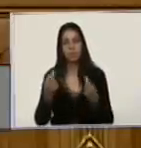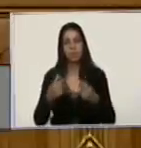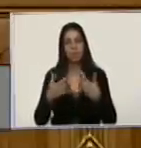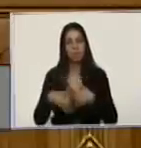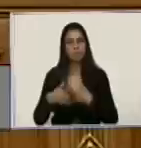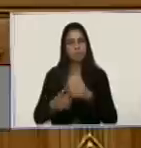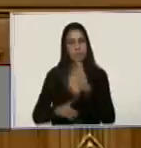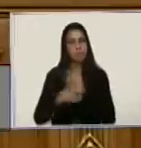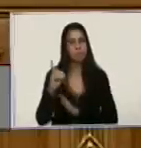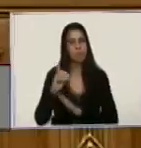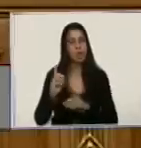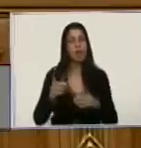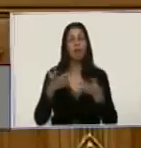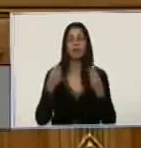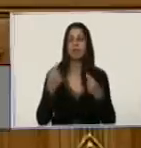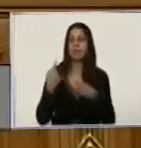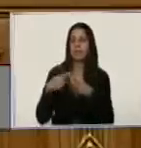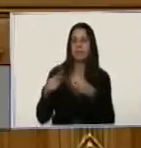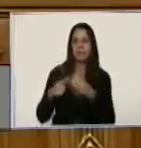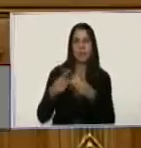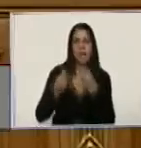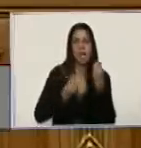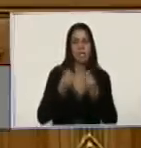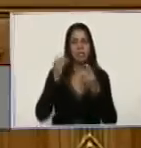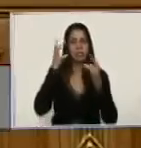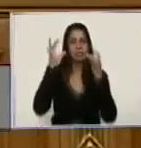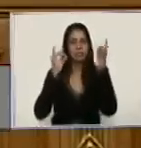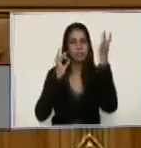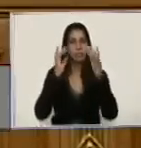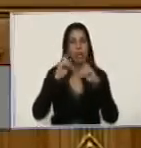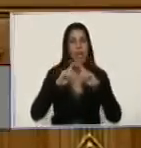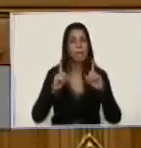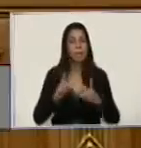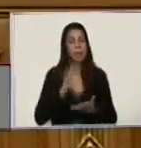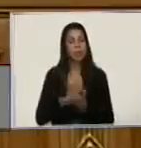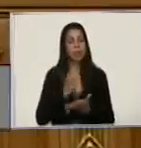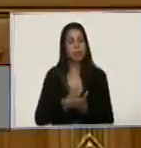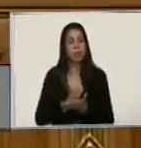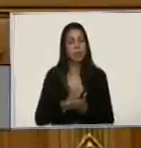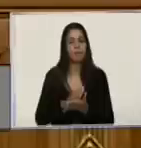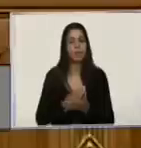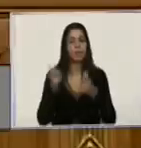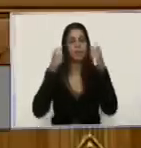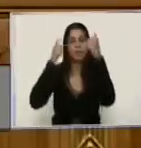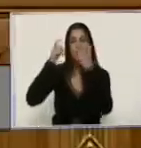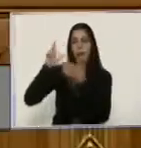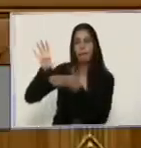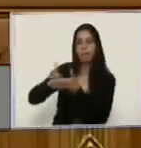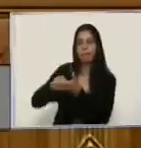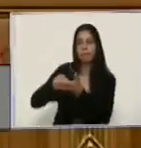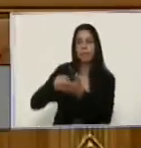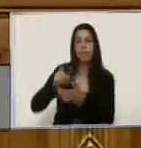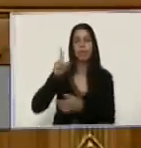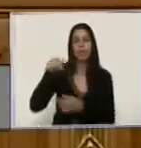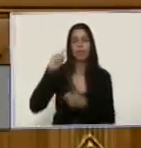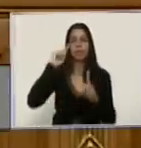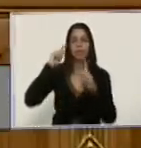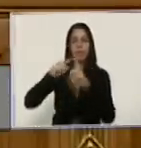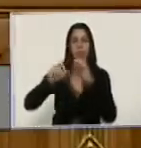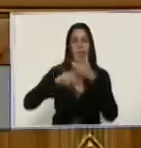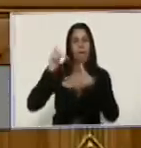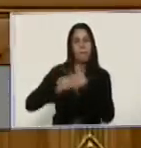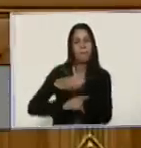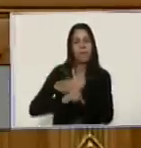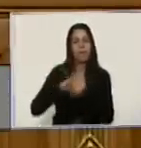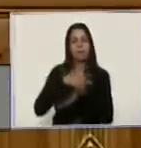Entonces, hay muchas figuras que se pueden usar, pero manteniendo siempre el legado del presidente Chávez y el primer objetivo del Plan de la Patria,